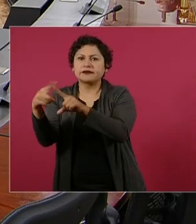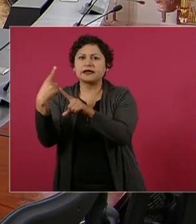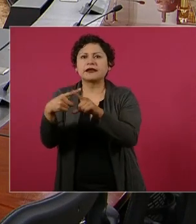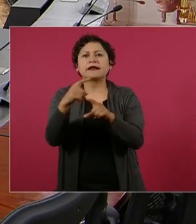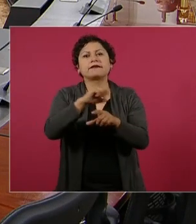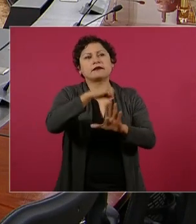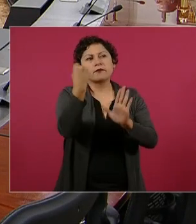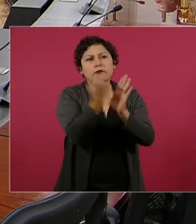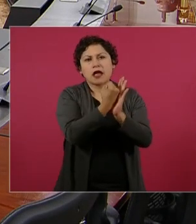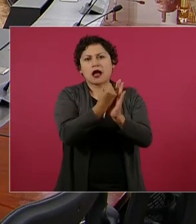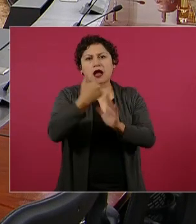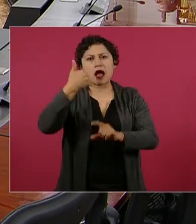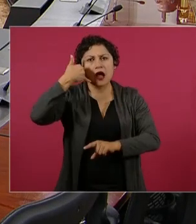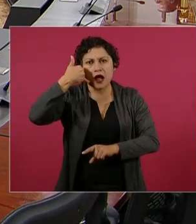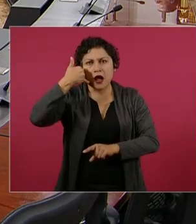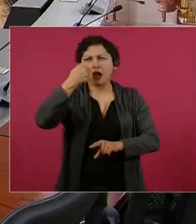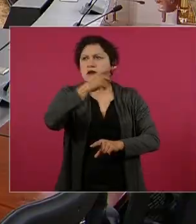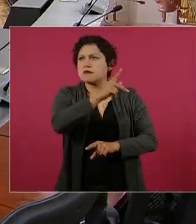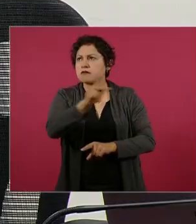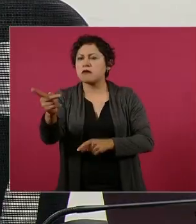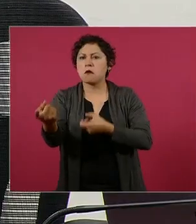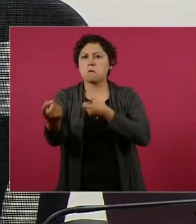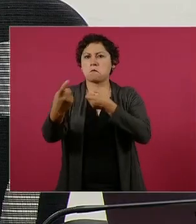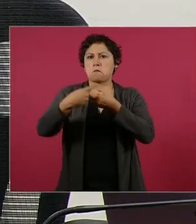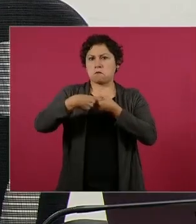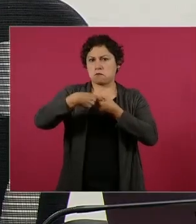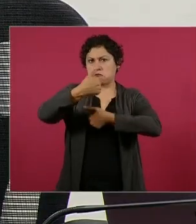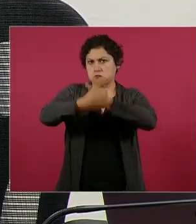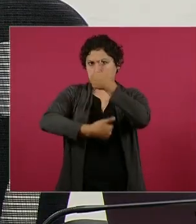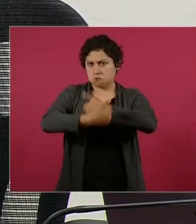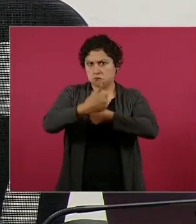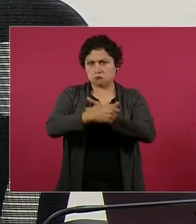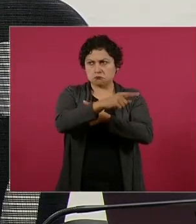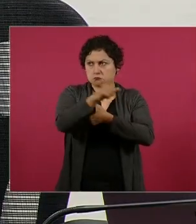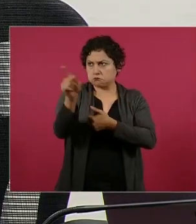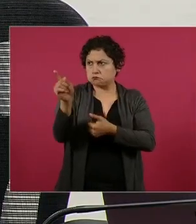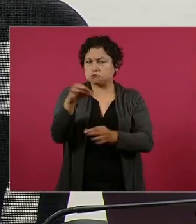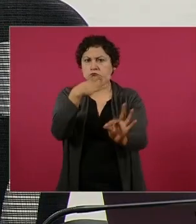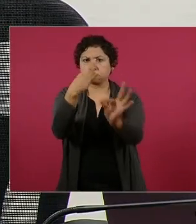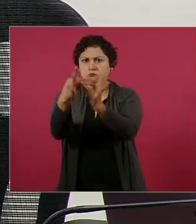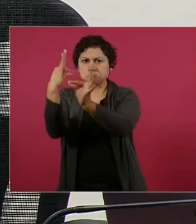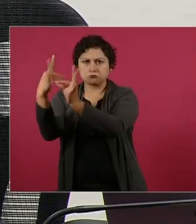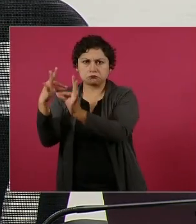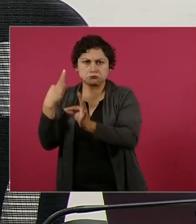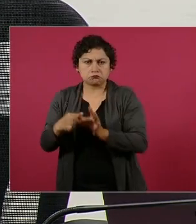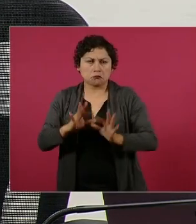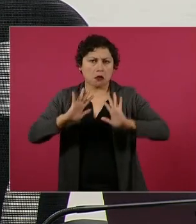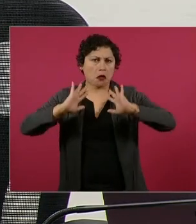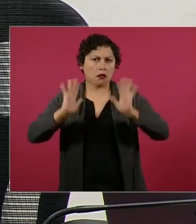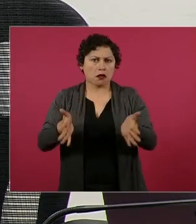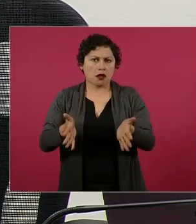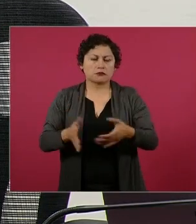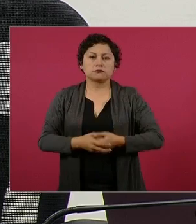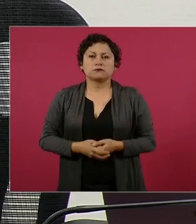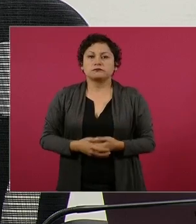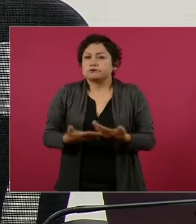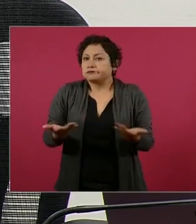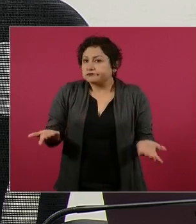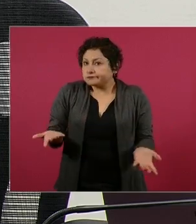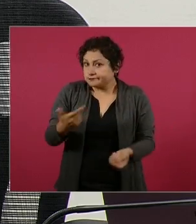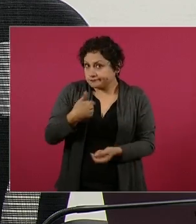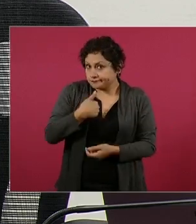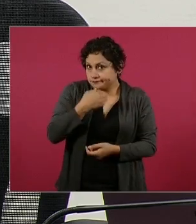y ganaron estas licitaciones públicas ya están preparadas, pero insisto, tenemos nosotros